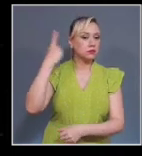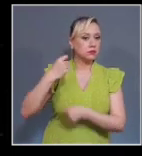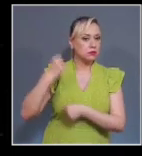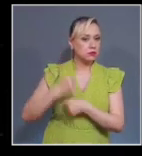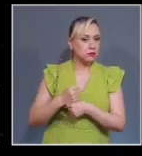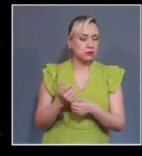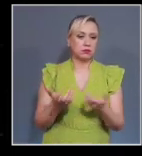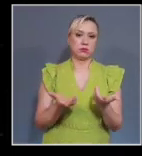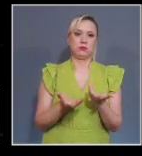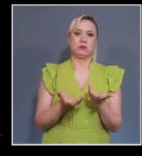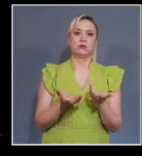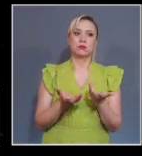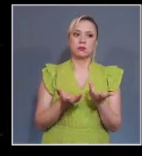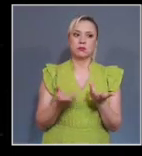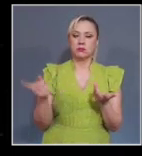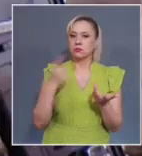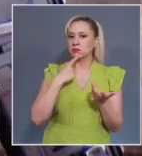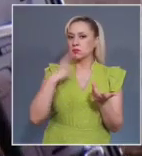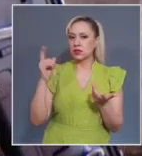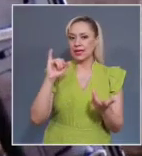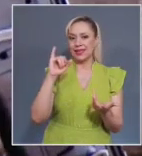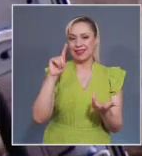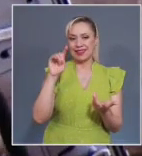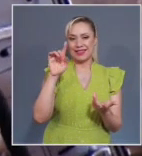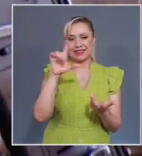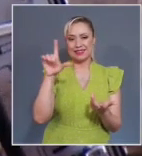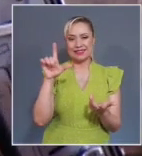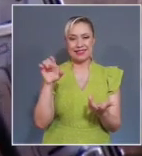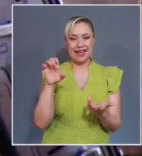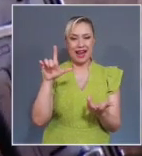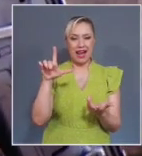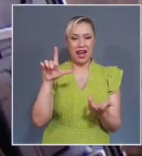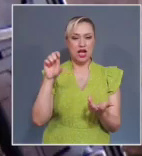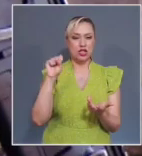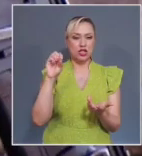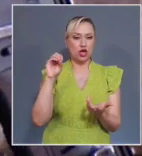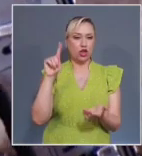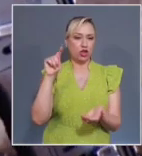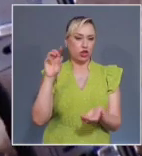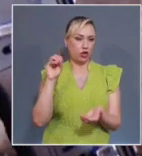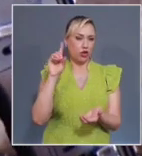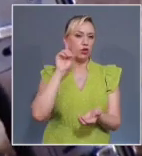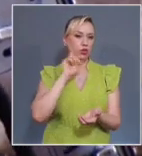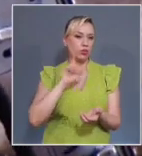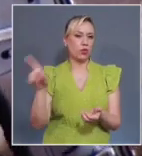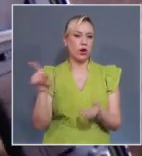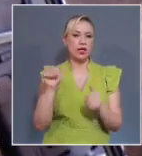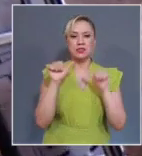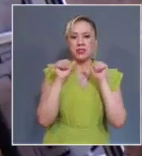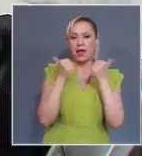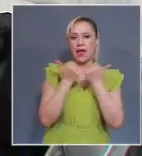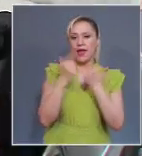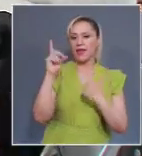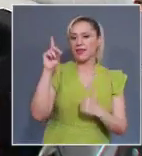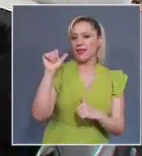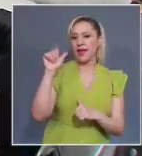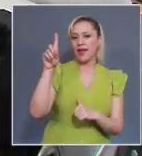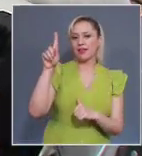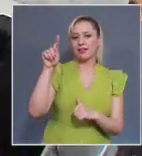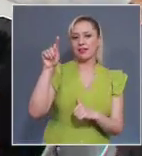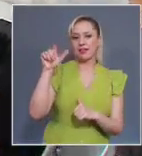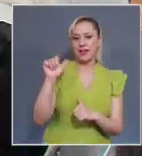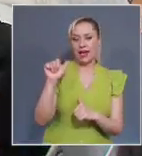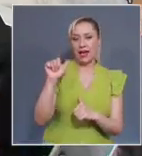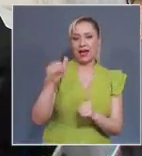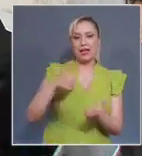lo expresó Itzel Soto Palma, de la organización Data Cívica, al compartir en el blog Axis del